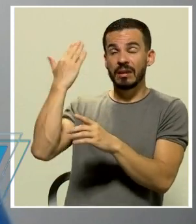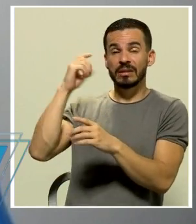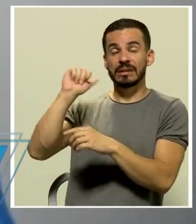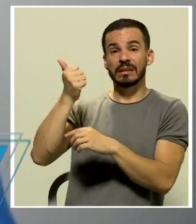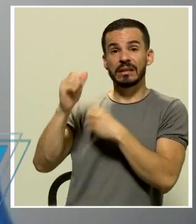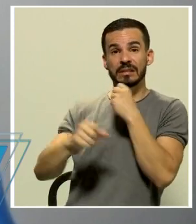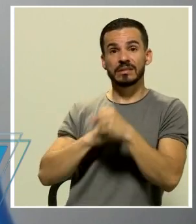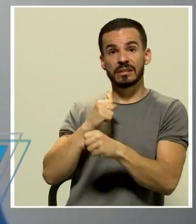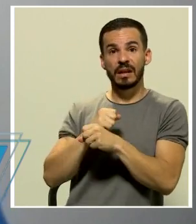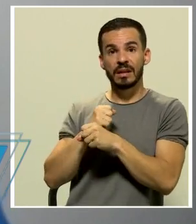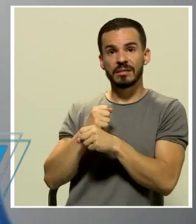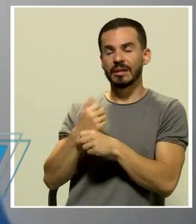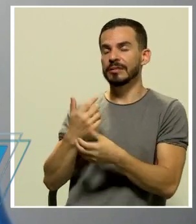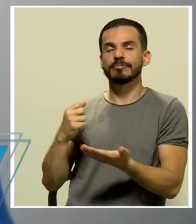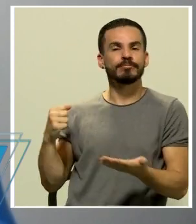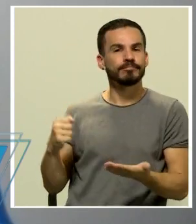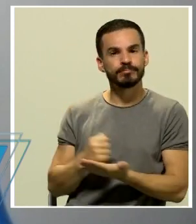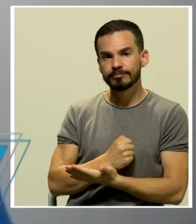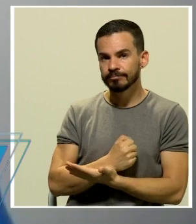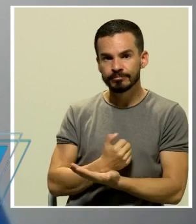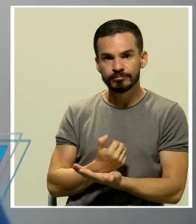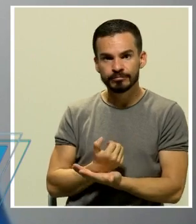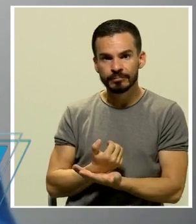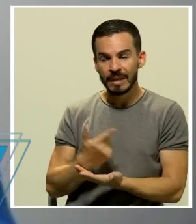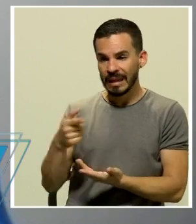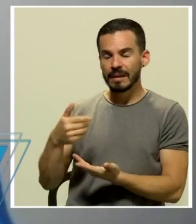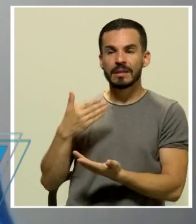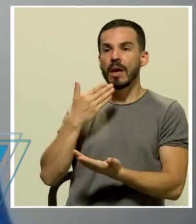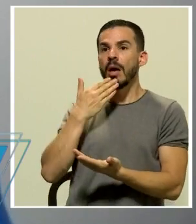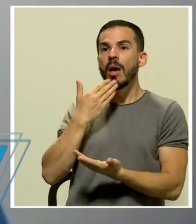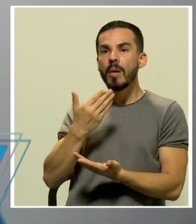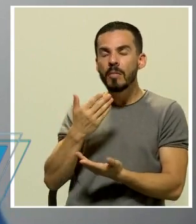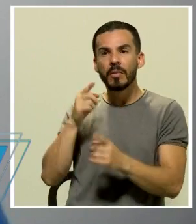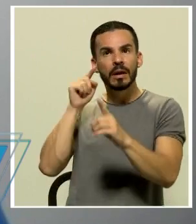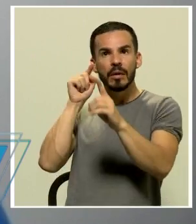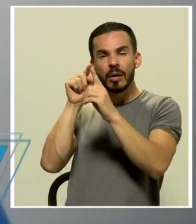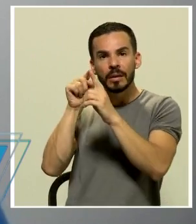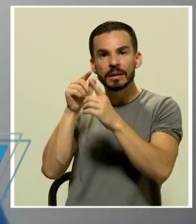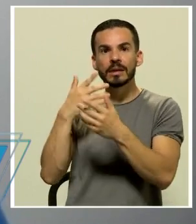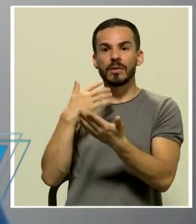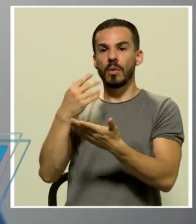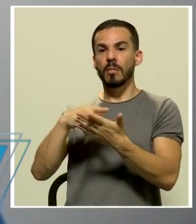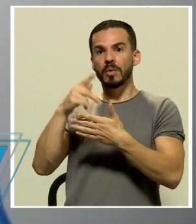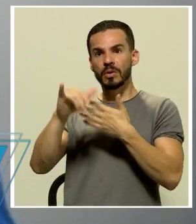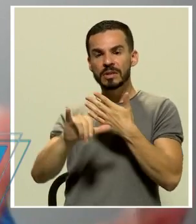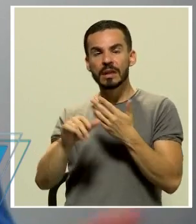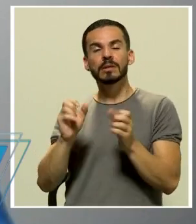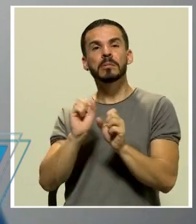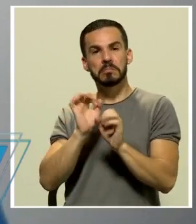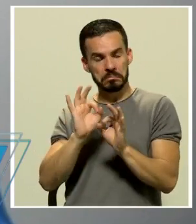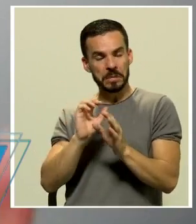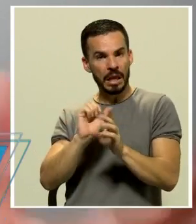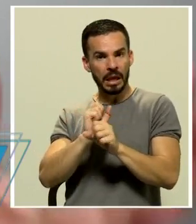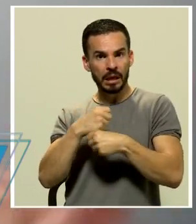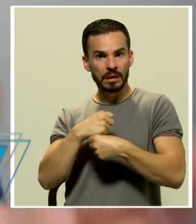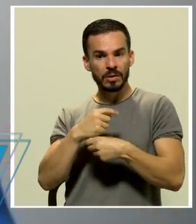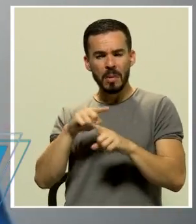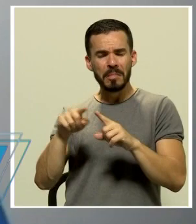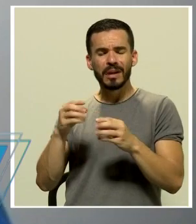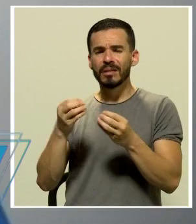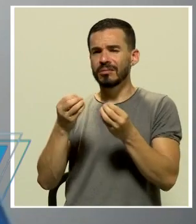años da muchísima lástima, ¿verdad? Son las mejores intenciones, proyectos bien diseñados, pero es un